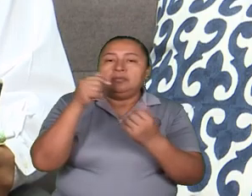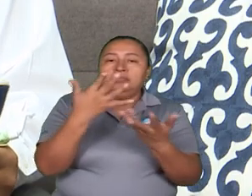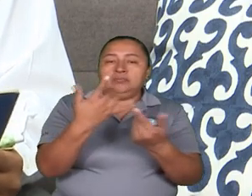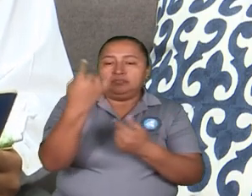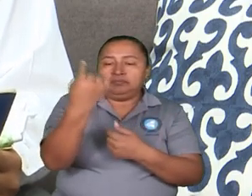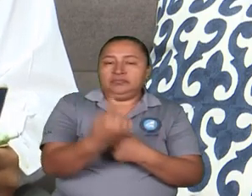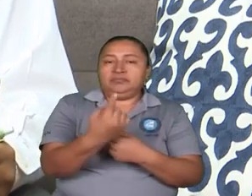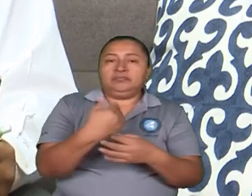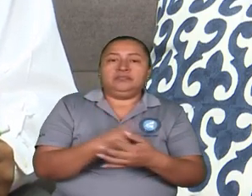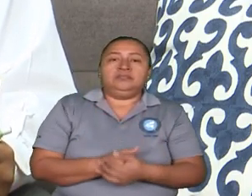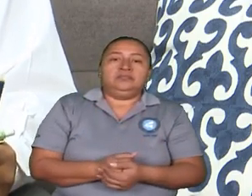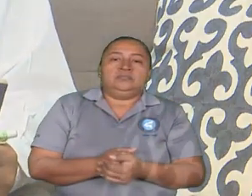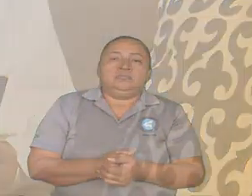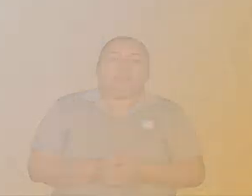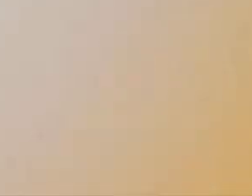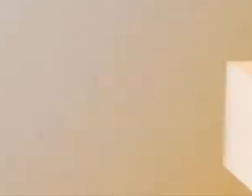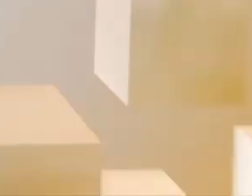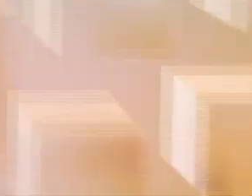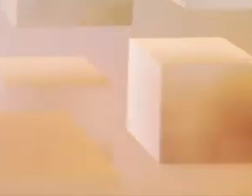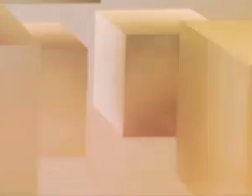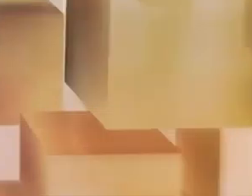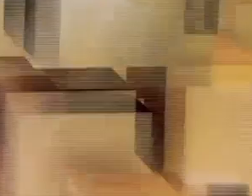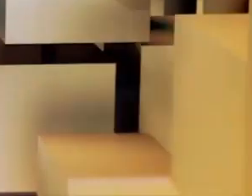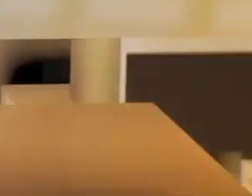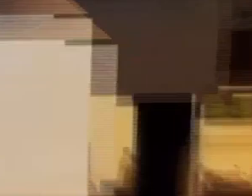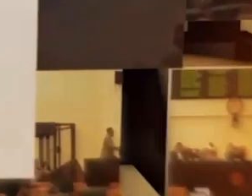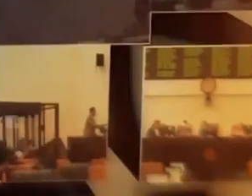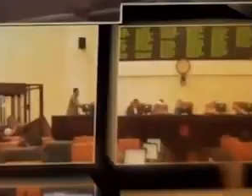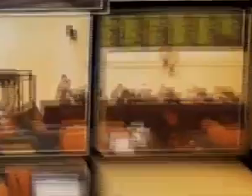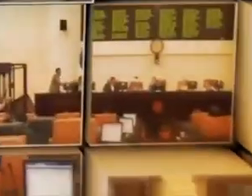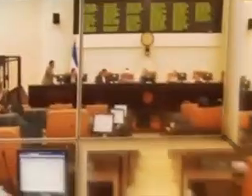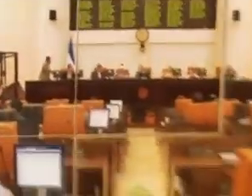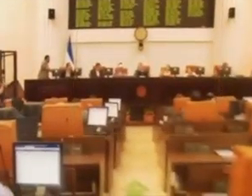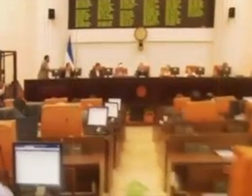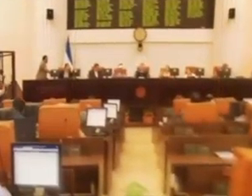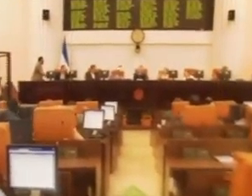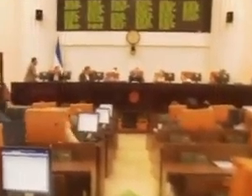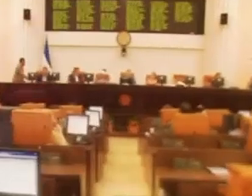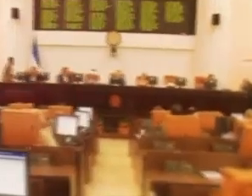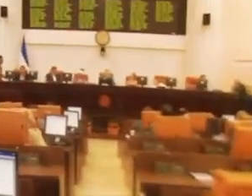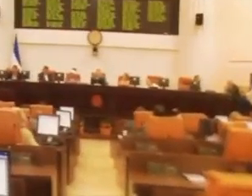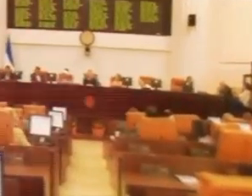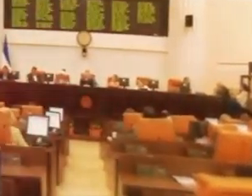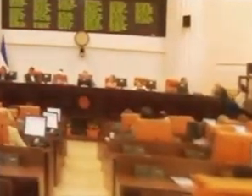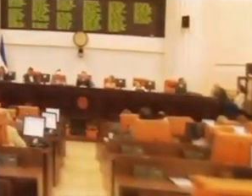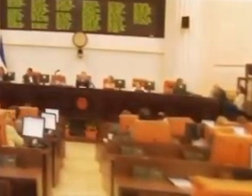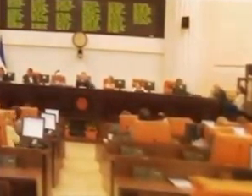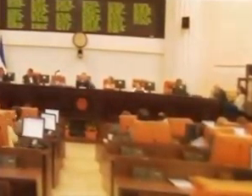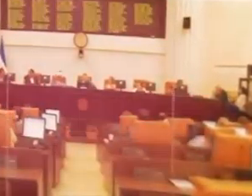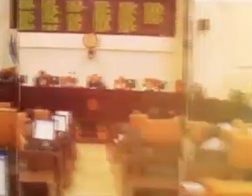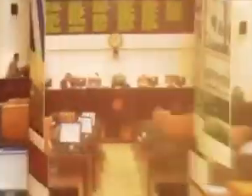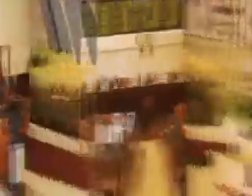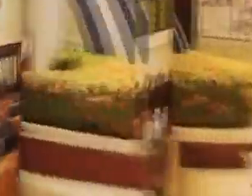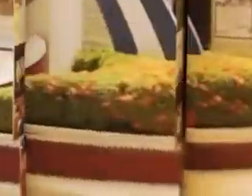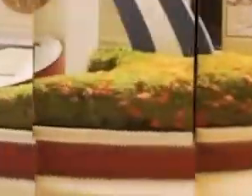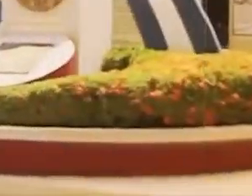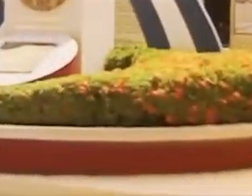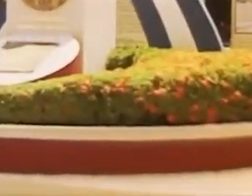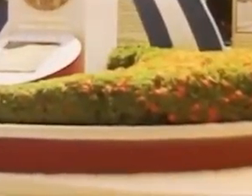unos 2 años más ya nuestro país como un destino gastronómico centroamericano. Así es. Ir pensando ya en algo más